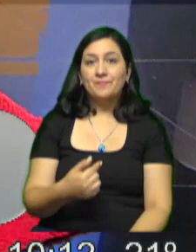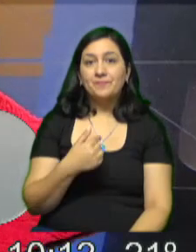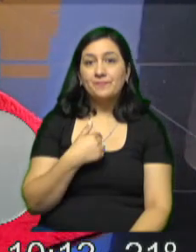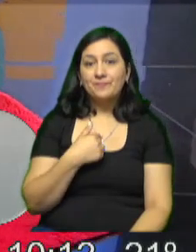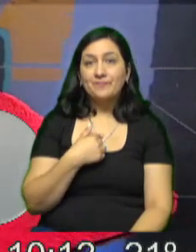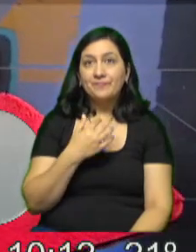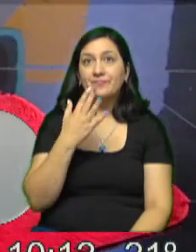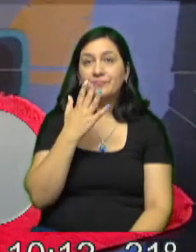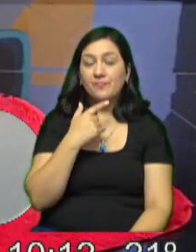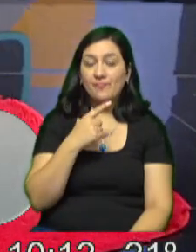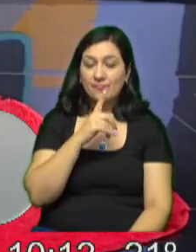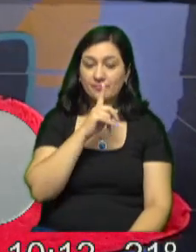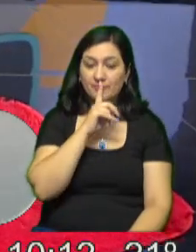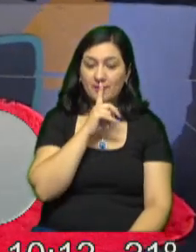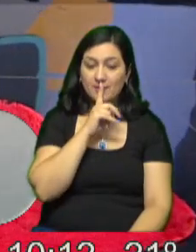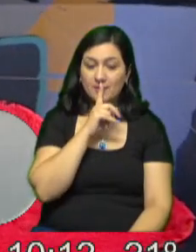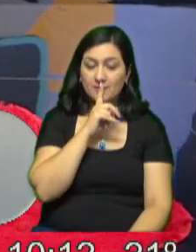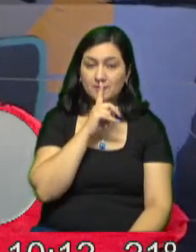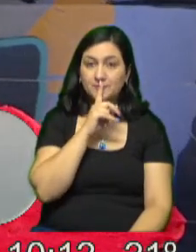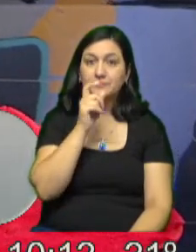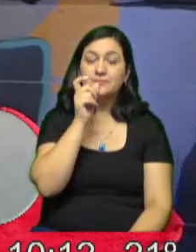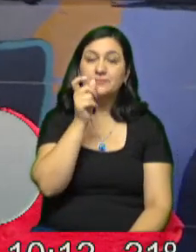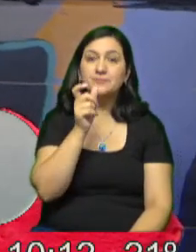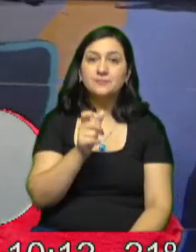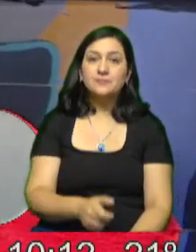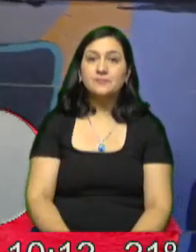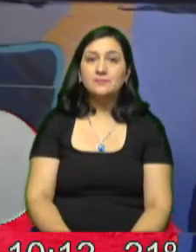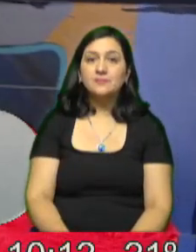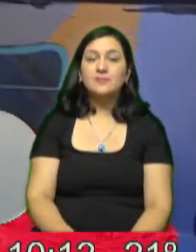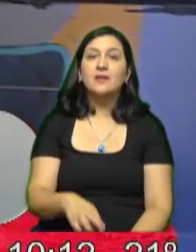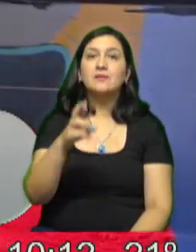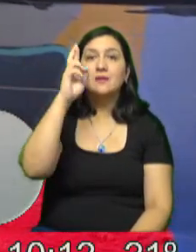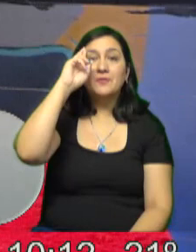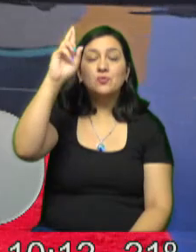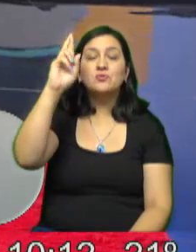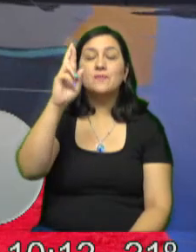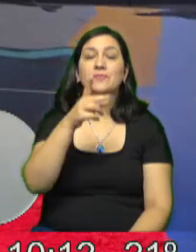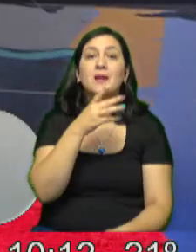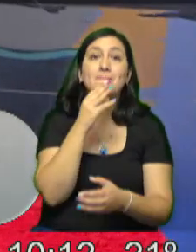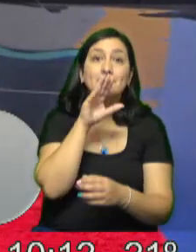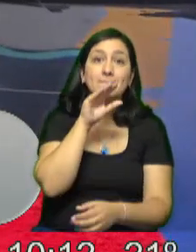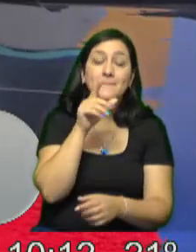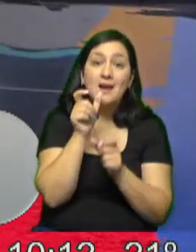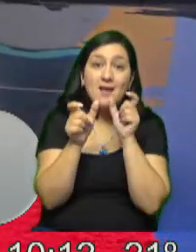los silencios, o respetuoso de las palabras, te pondría yo en un titular, respetuoso de las palabras y de los silencios, porque como